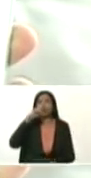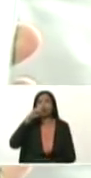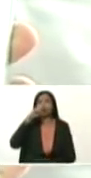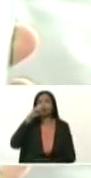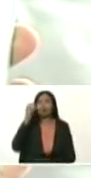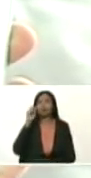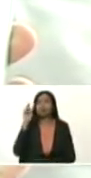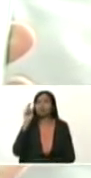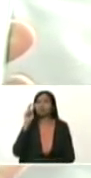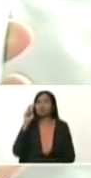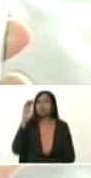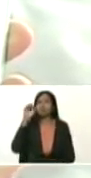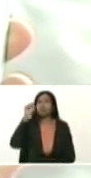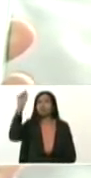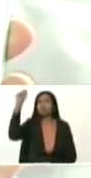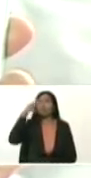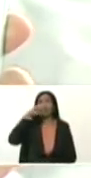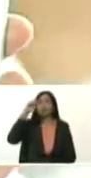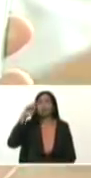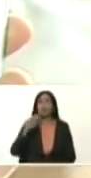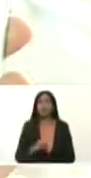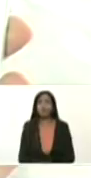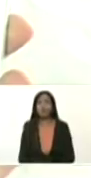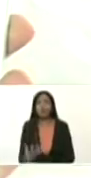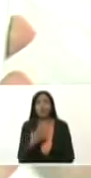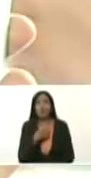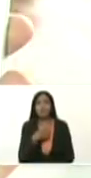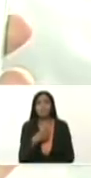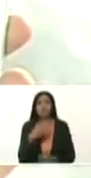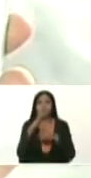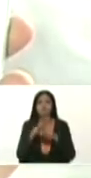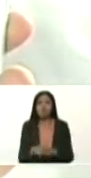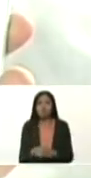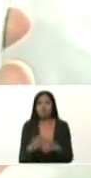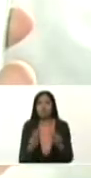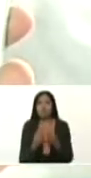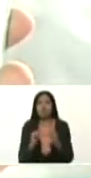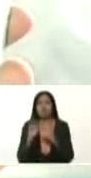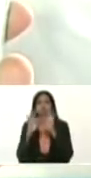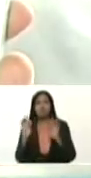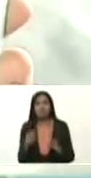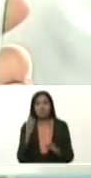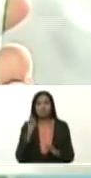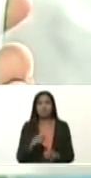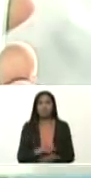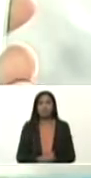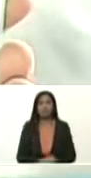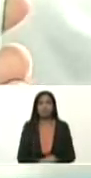Este es super bigote, compadre. No han podido ni podrán con él.